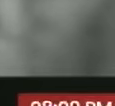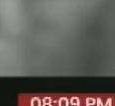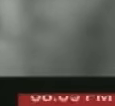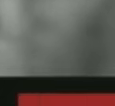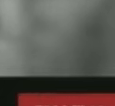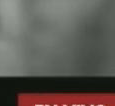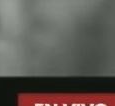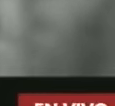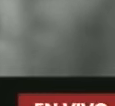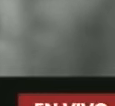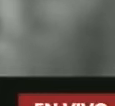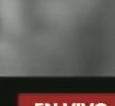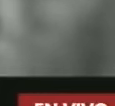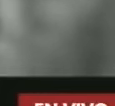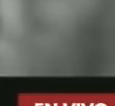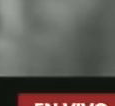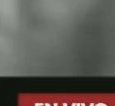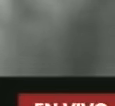patria.